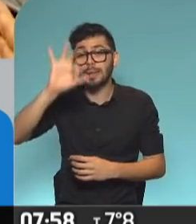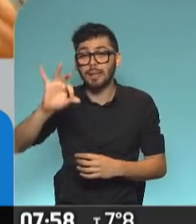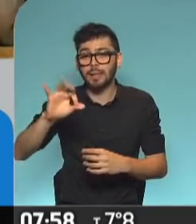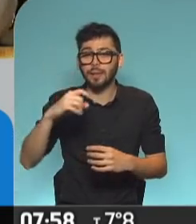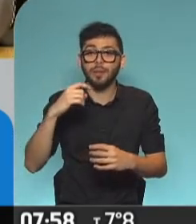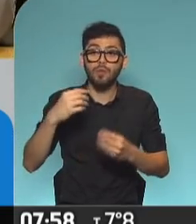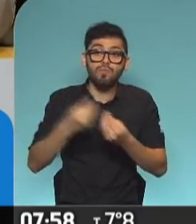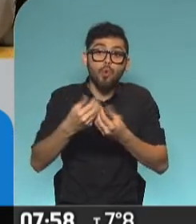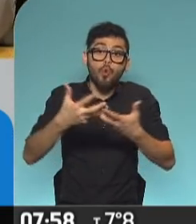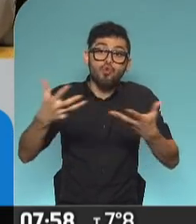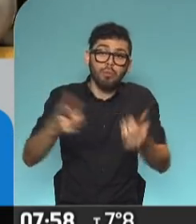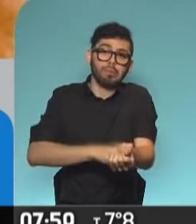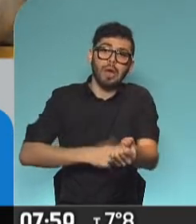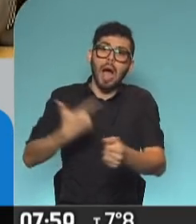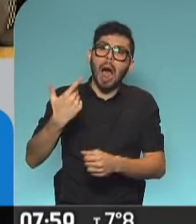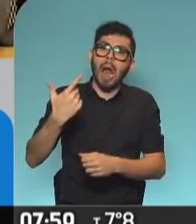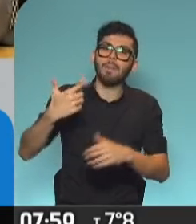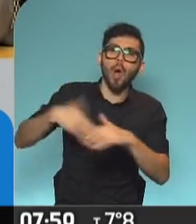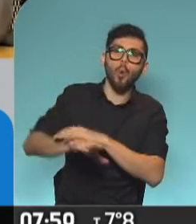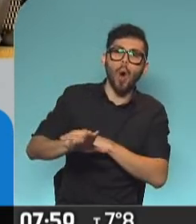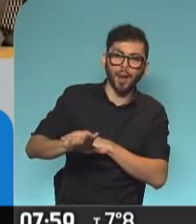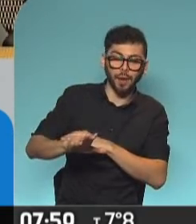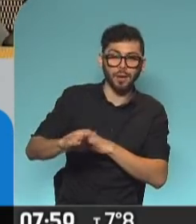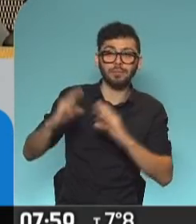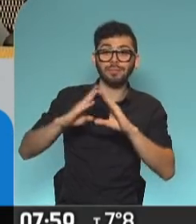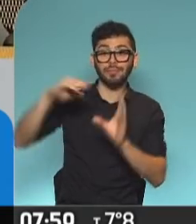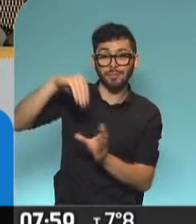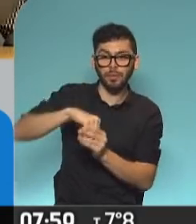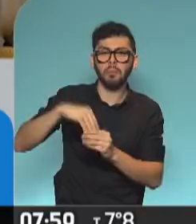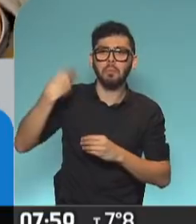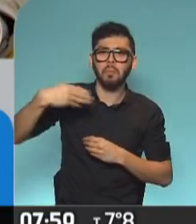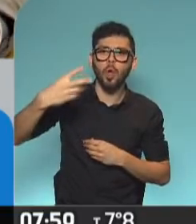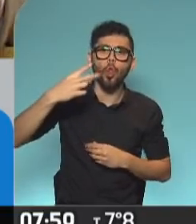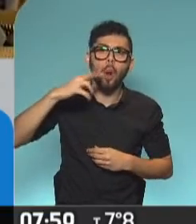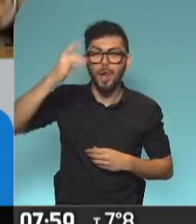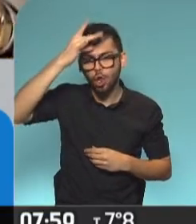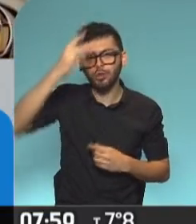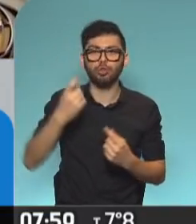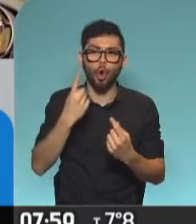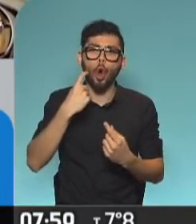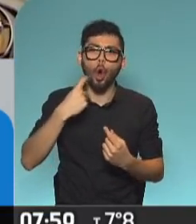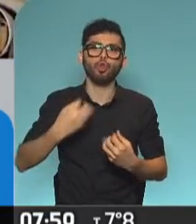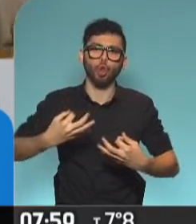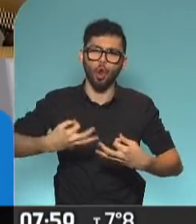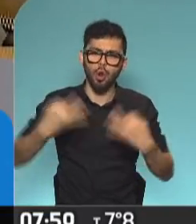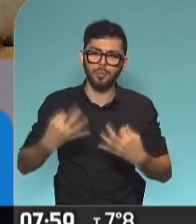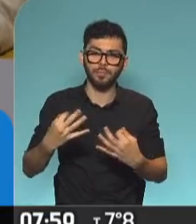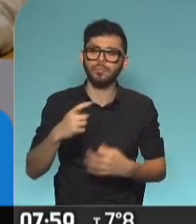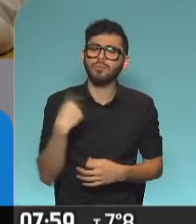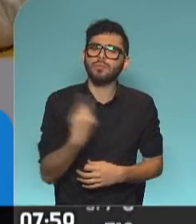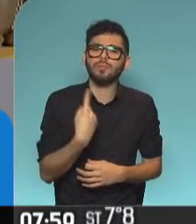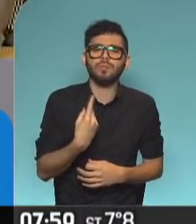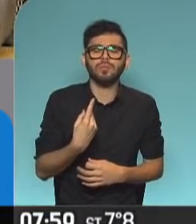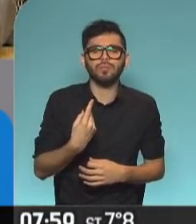de Armas nació en la década del 90 y a partir de 2012 se empezaron a hacer controles más o menos serios. Nosotros tenemos la misión de